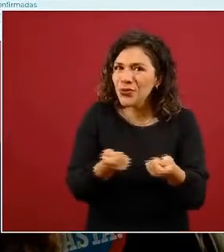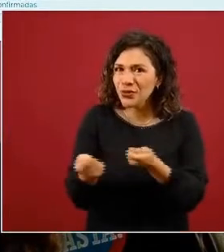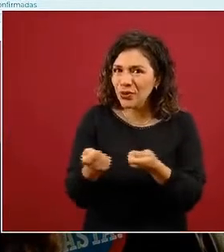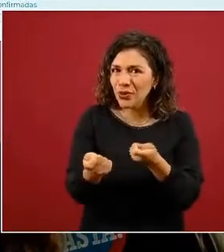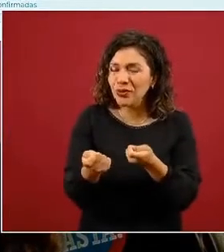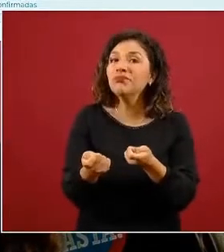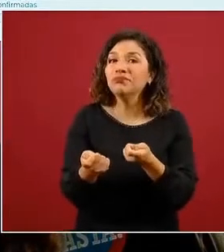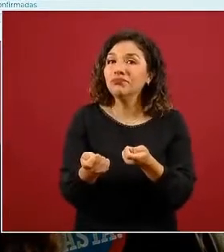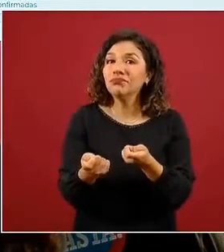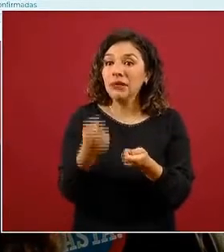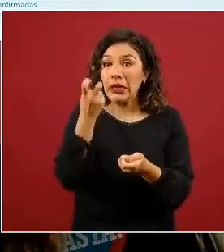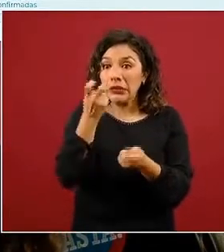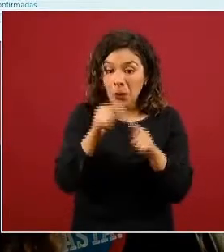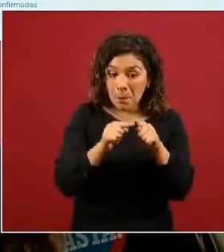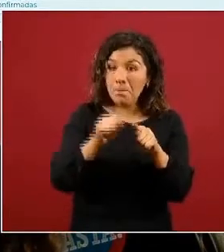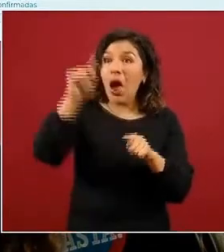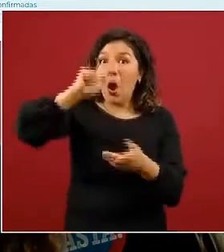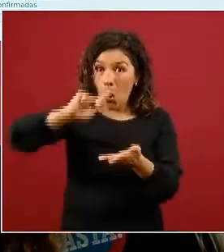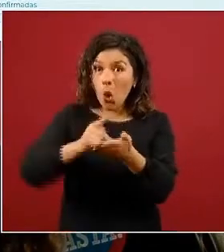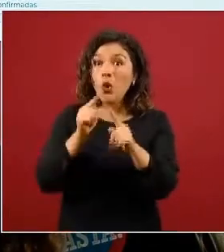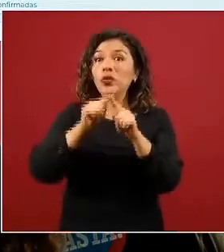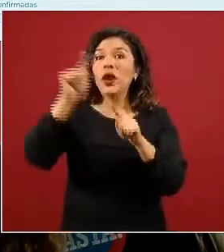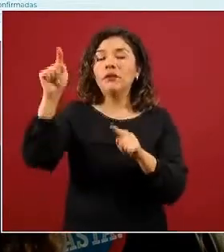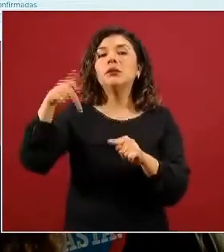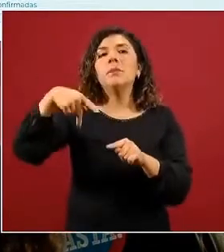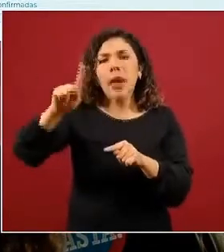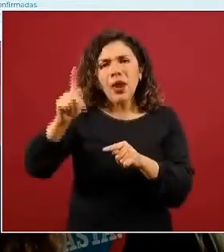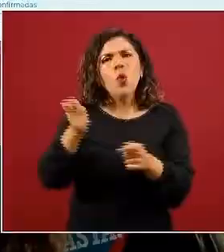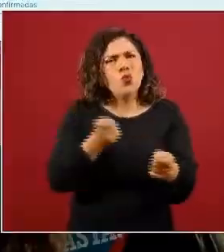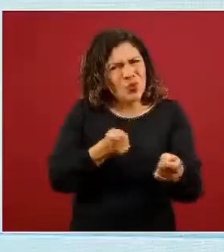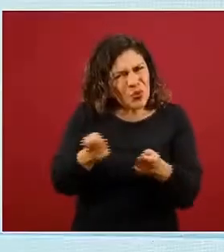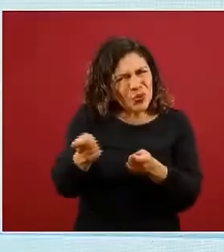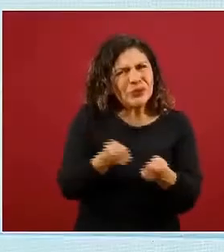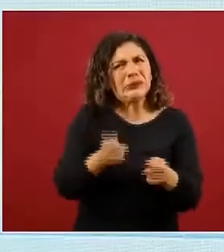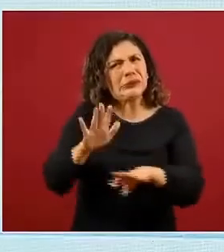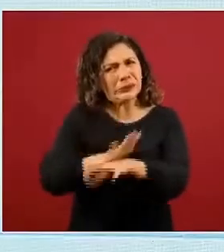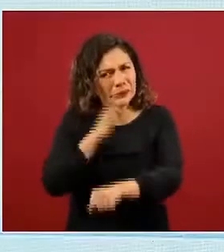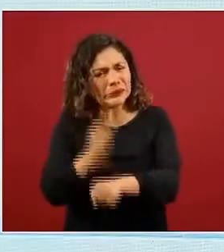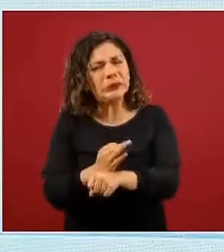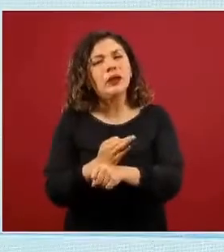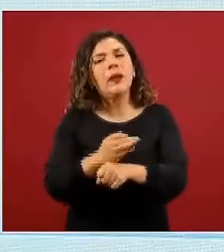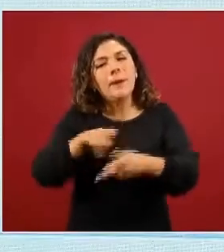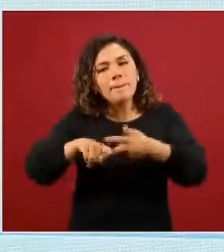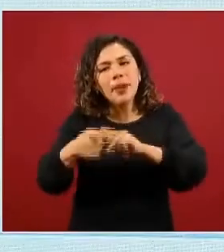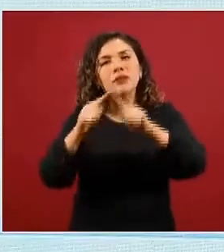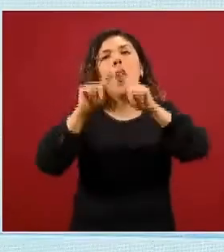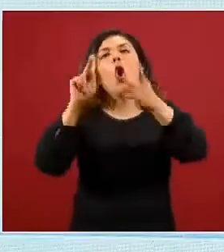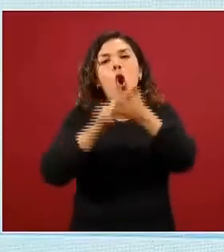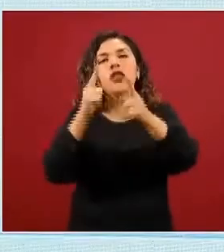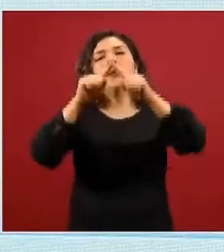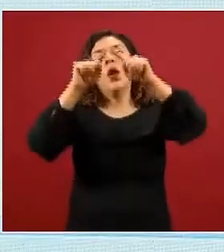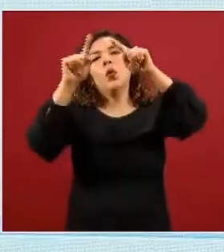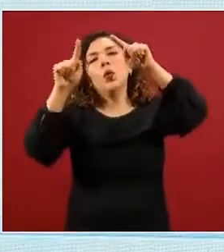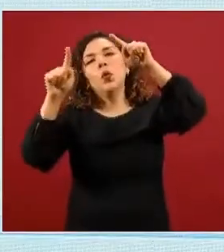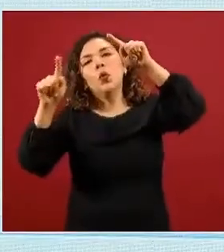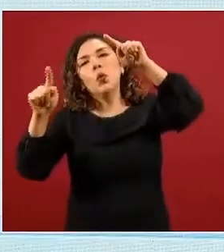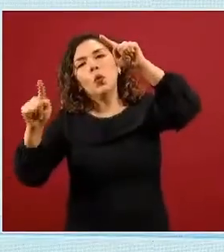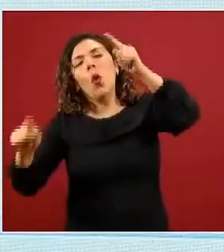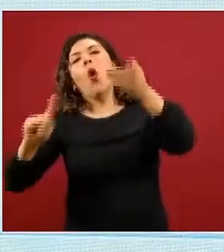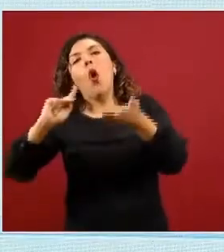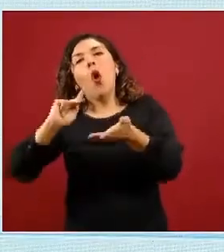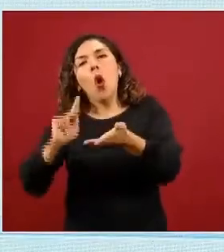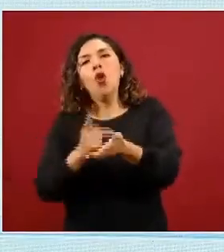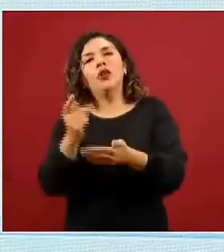que en un momento dado estos repuntes empiecen a entrar en control y progresivamente veamos un retorno hacia